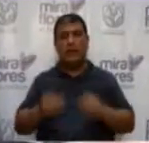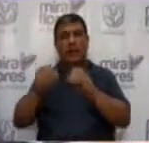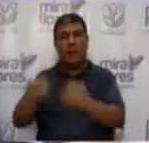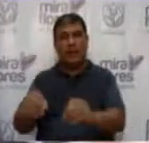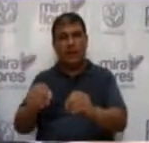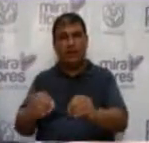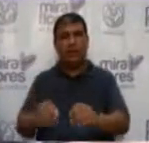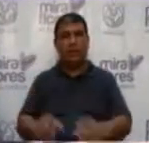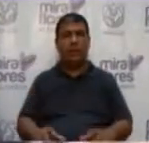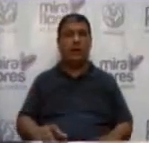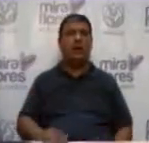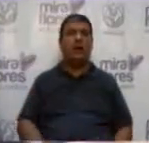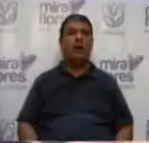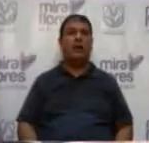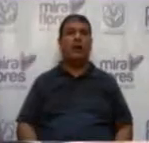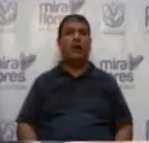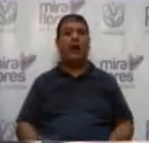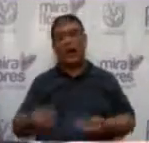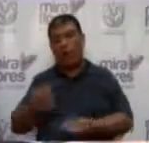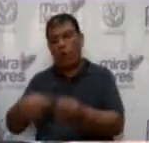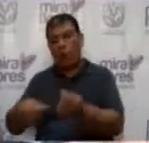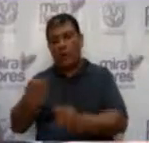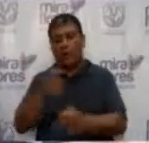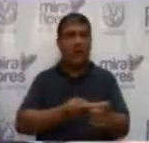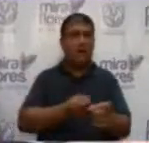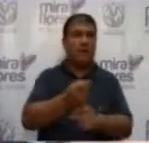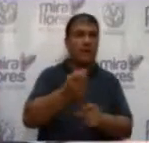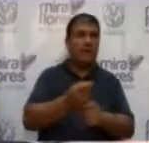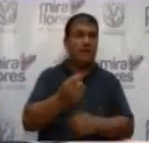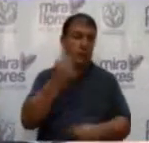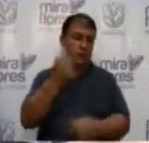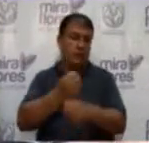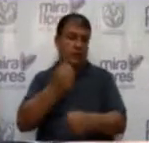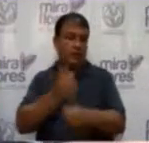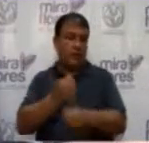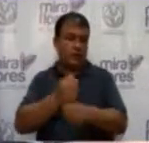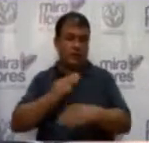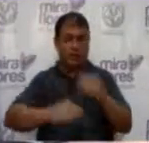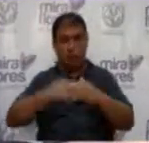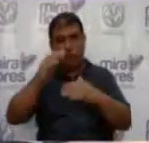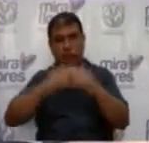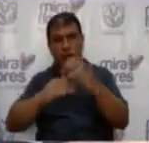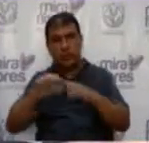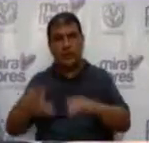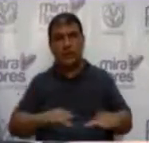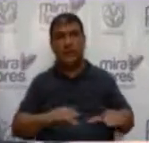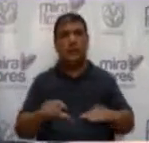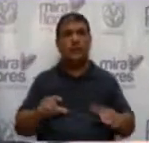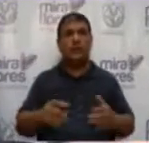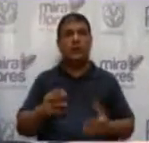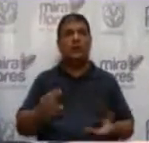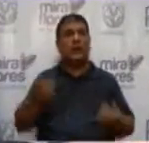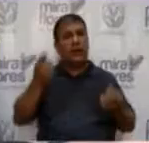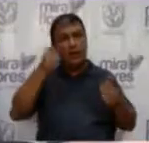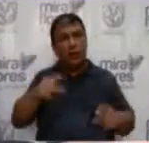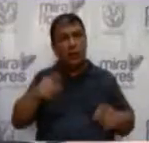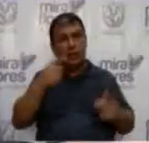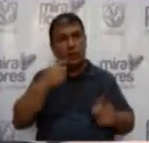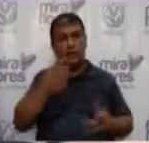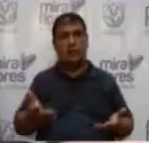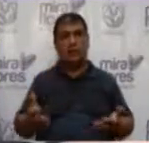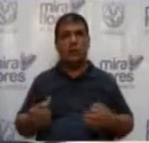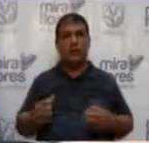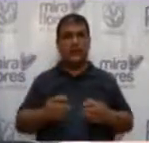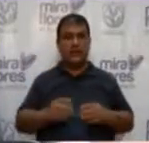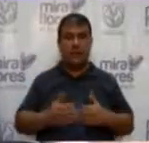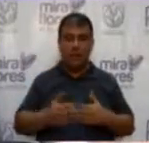otorgado a los comercios afectados por las obras que se están realizando. El acuerdo ha sido